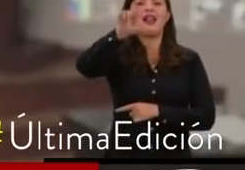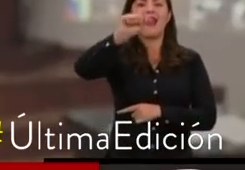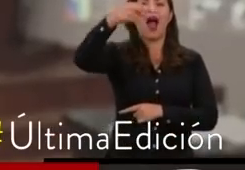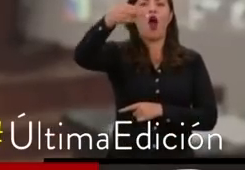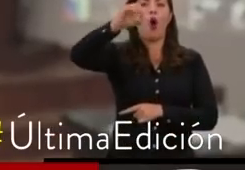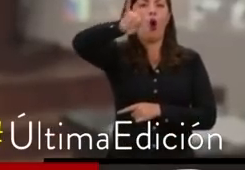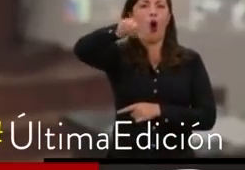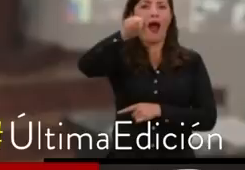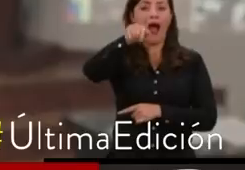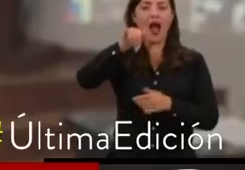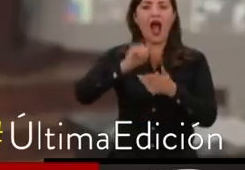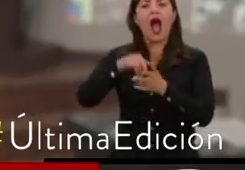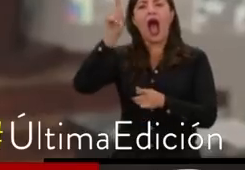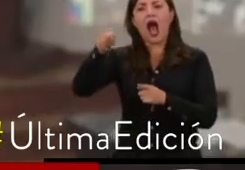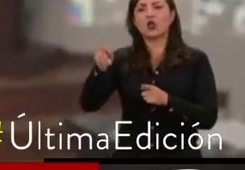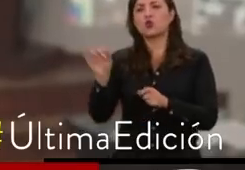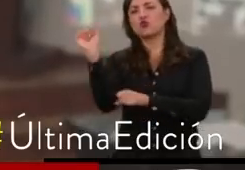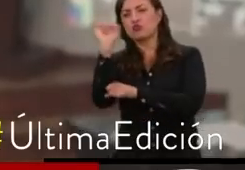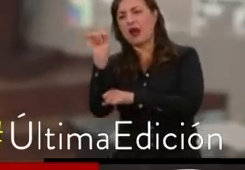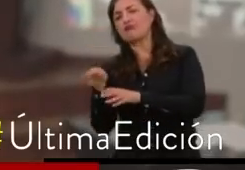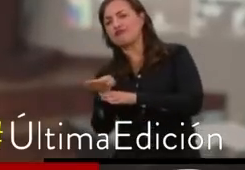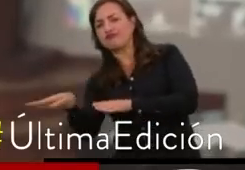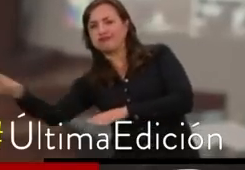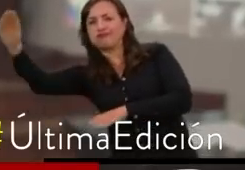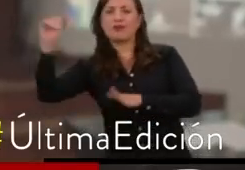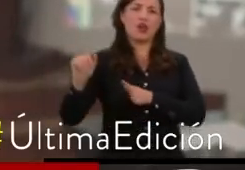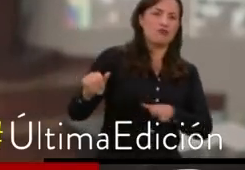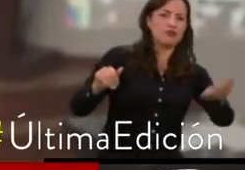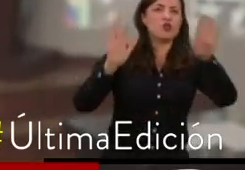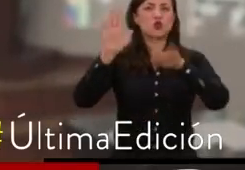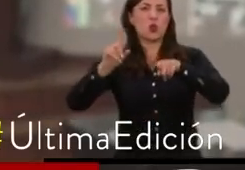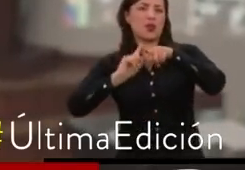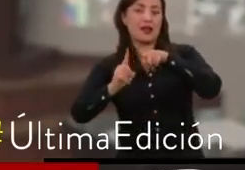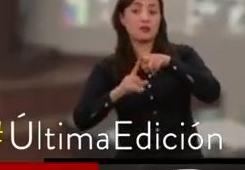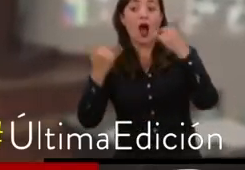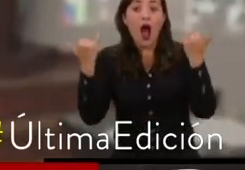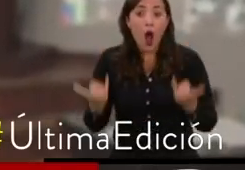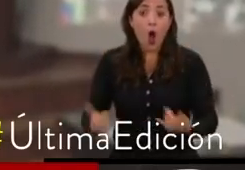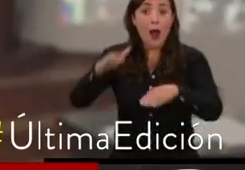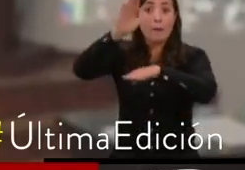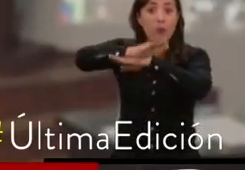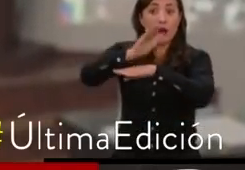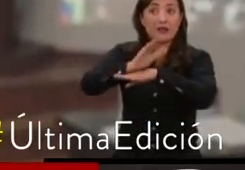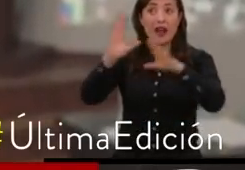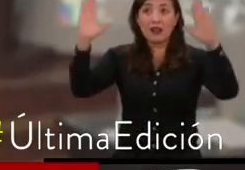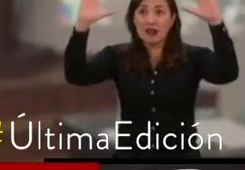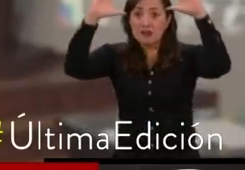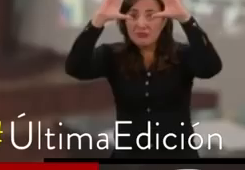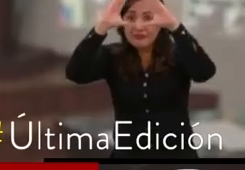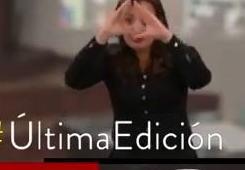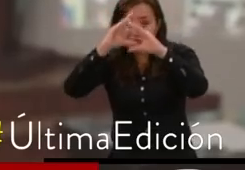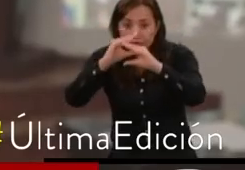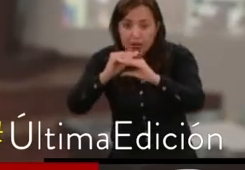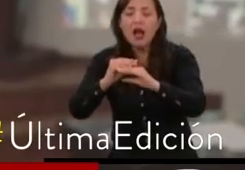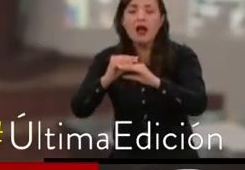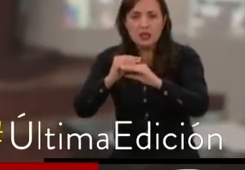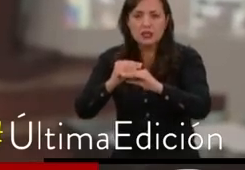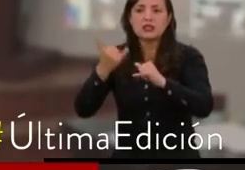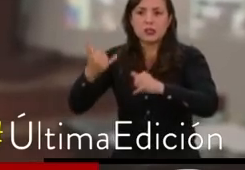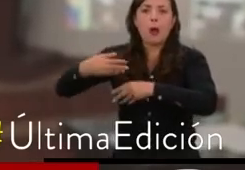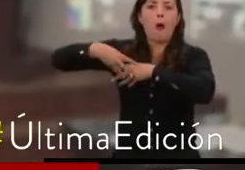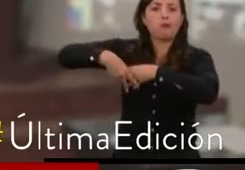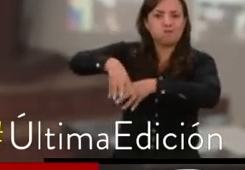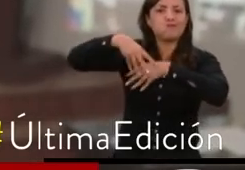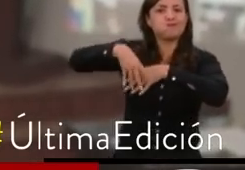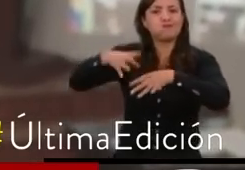desvíos y afectaciones menores en las rutas de Transmilenio. Ahora, en horas de la tarde, noche, tenemos movilizaciones y